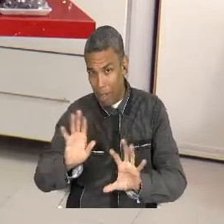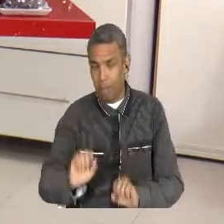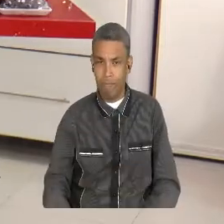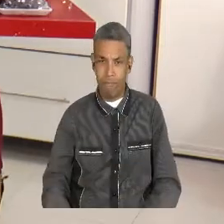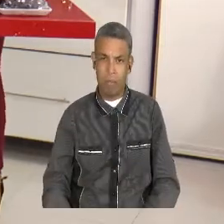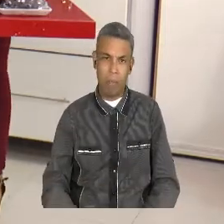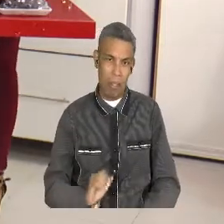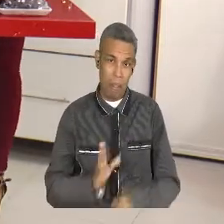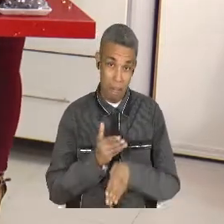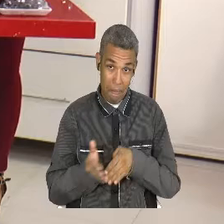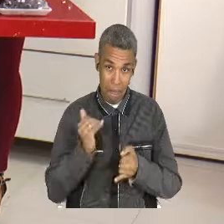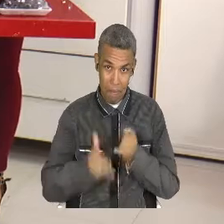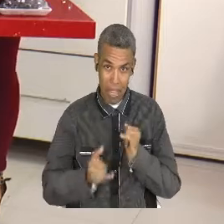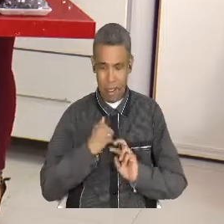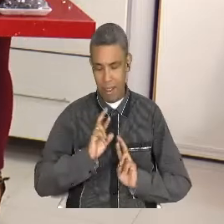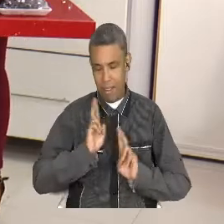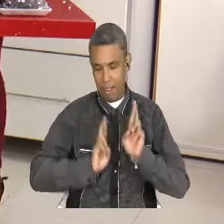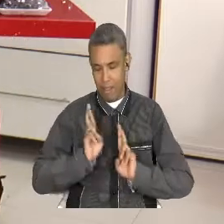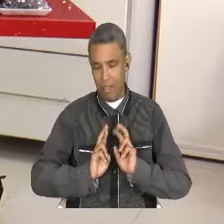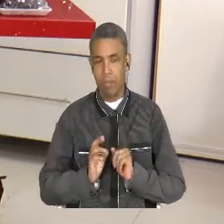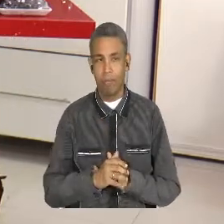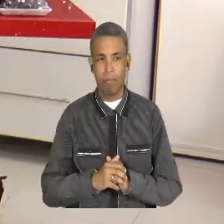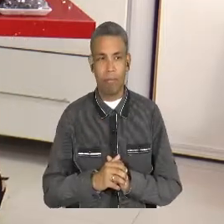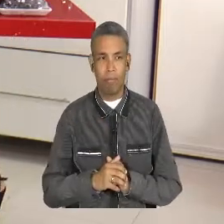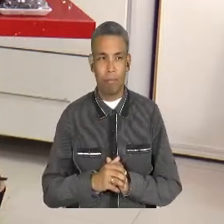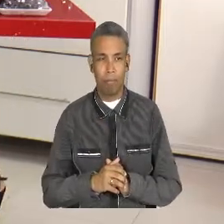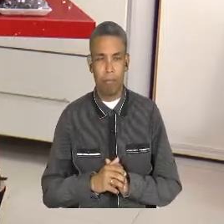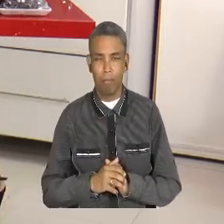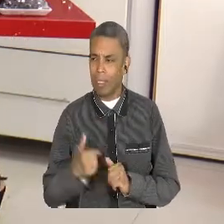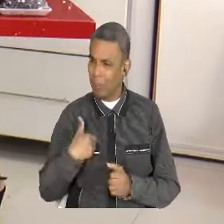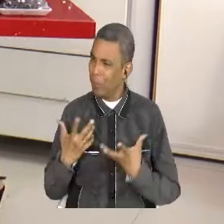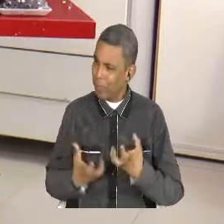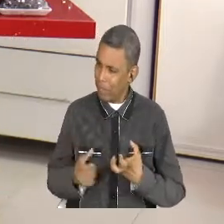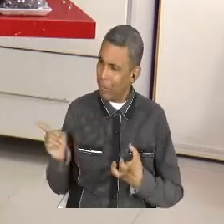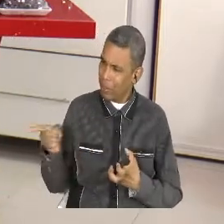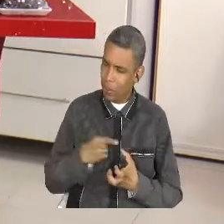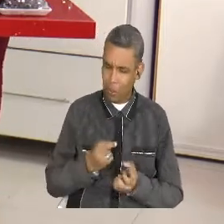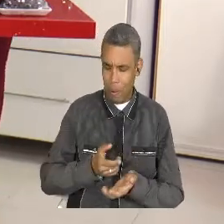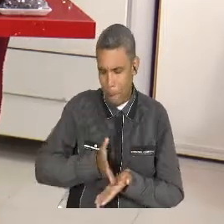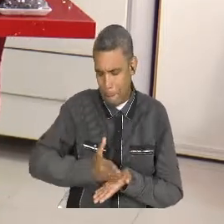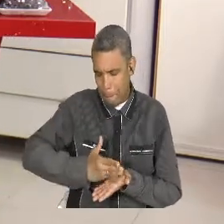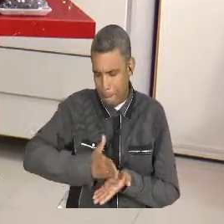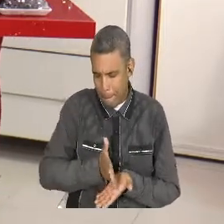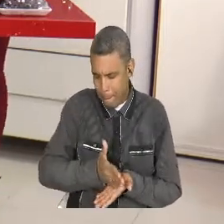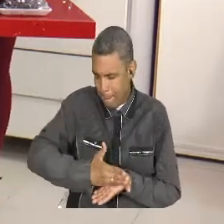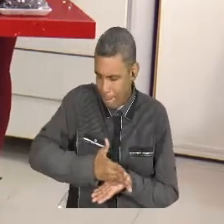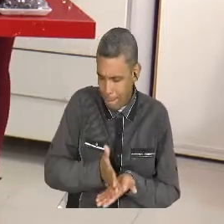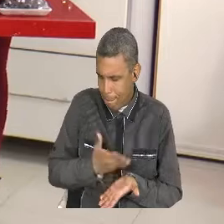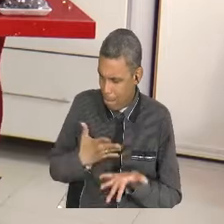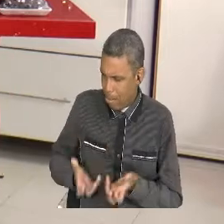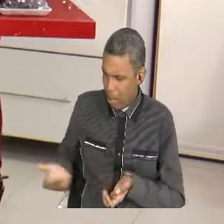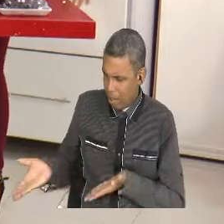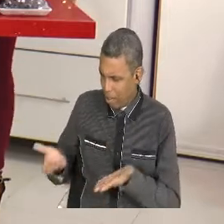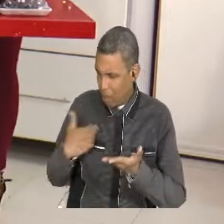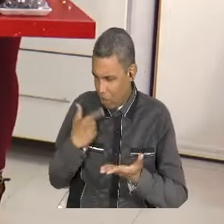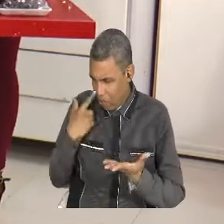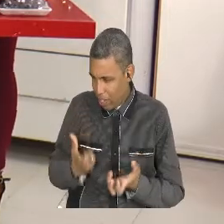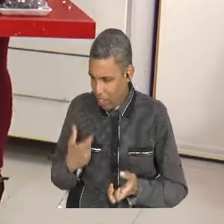Don Libardo, yo quiero sí, que claro, sea Don Libardo el que haga los cortes. Claro, vamos a ayudarle a picar. Don Libardo está aquí, mejor dicho, se sudando. Está sudando, sudando acá, un poco de calor